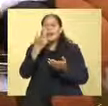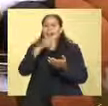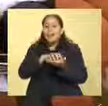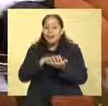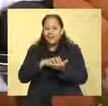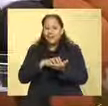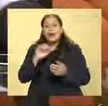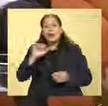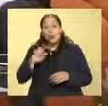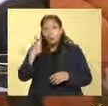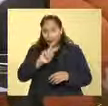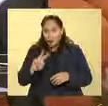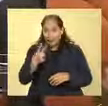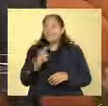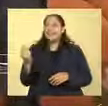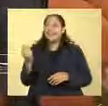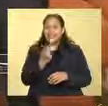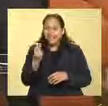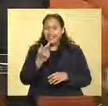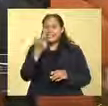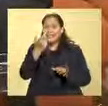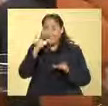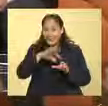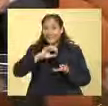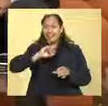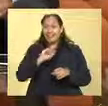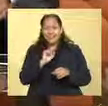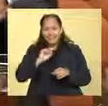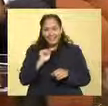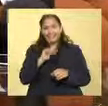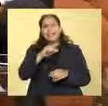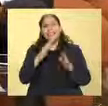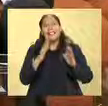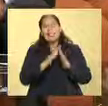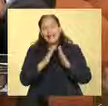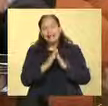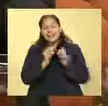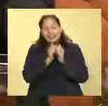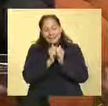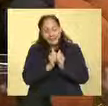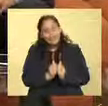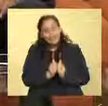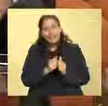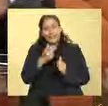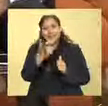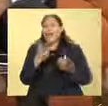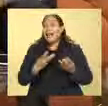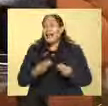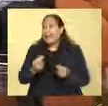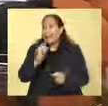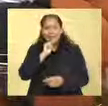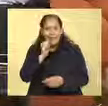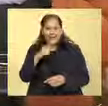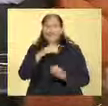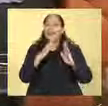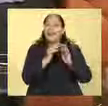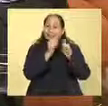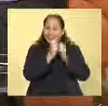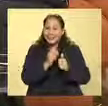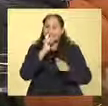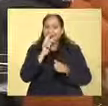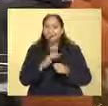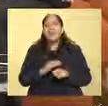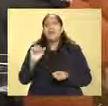ahorrar. Y toca ahorrar. Exactamente. Toca ahorrar y quedarse en casita guardado. Por favor, no gasten nada. No, no es cierto, ¿verdad? Oye, y